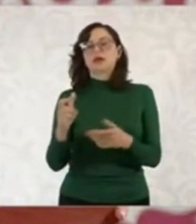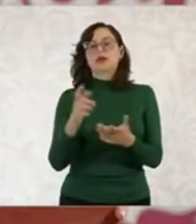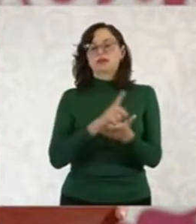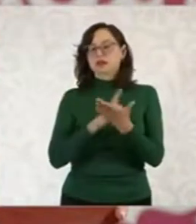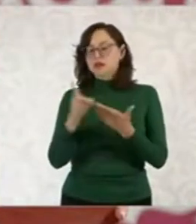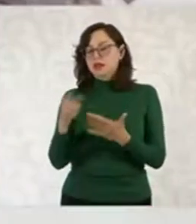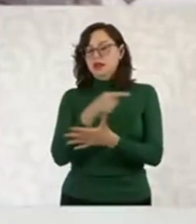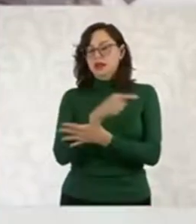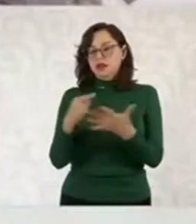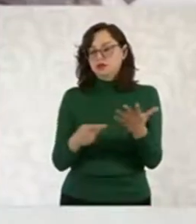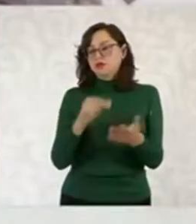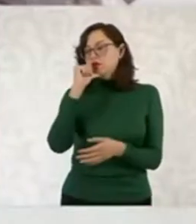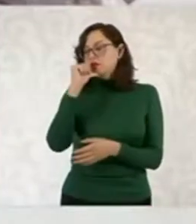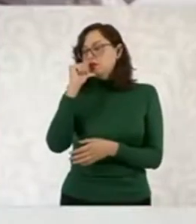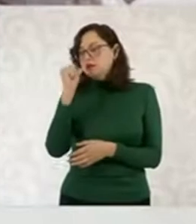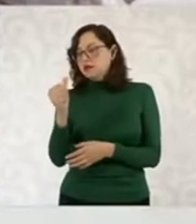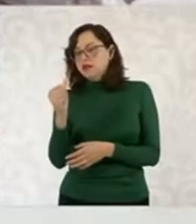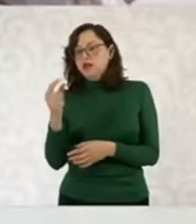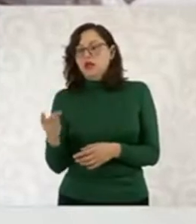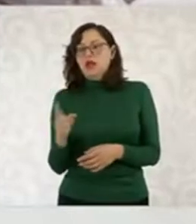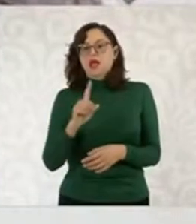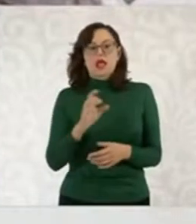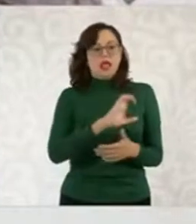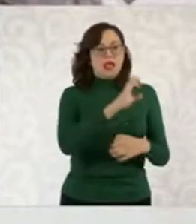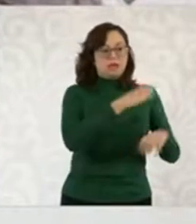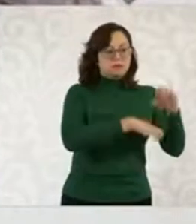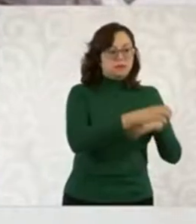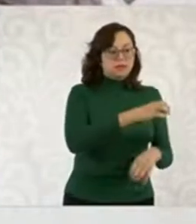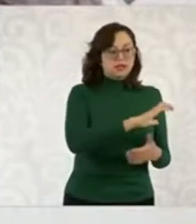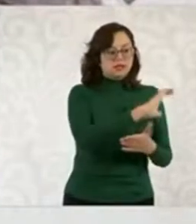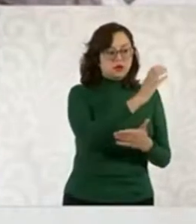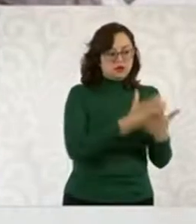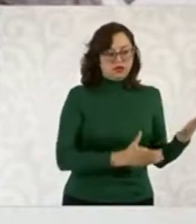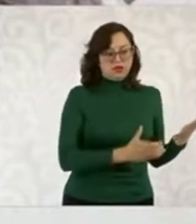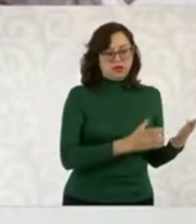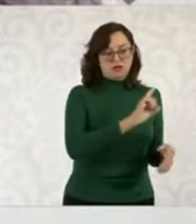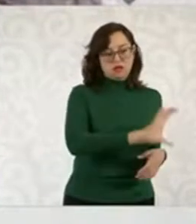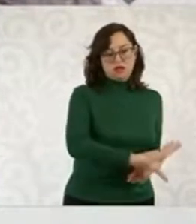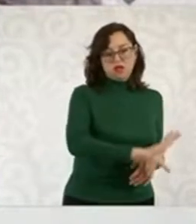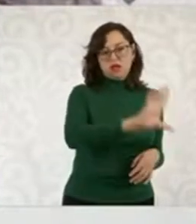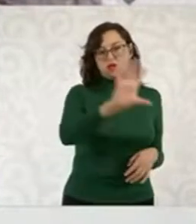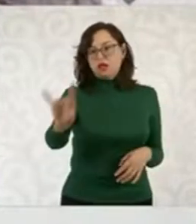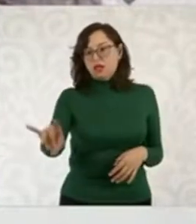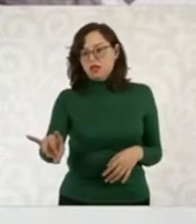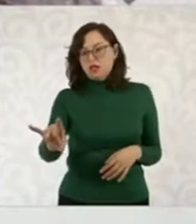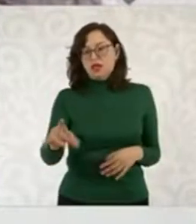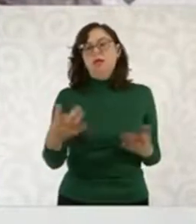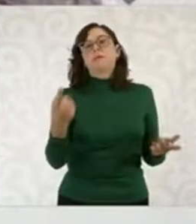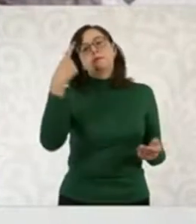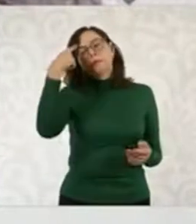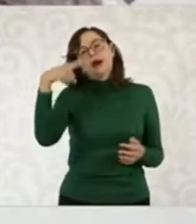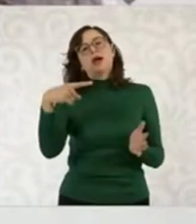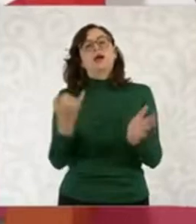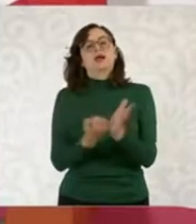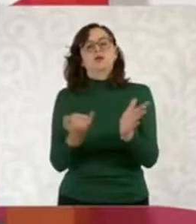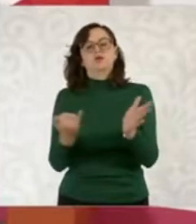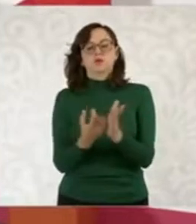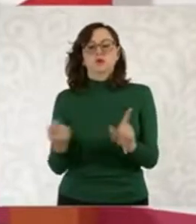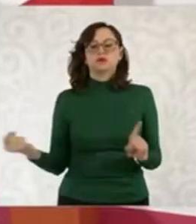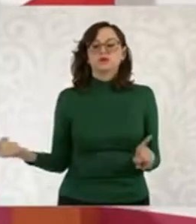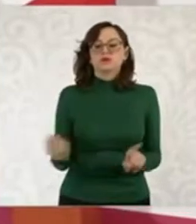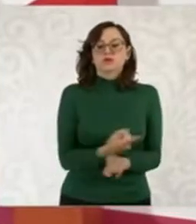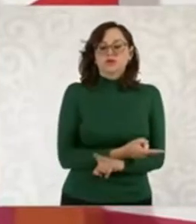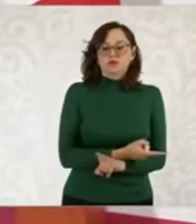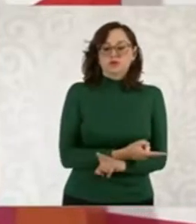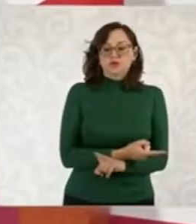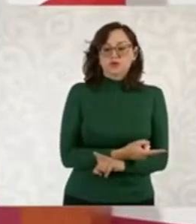la contratación a través de otra empresa, pues lo que hacían primero era evadir al fisco, porque decían que